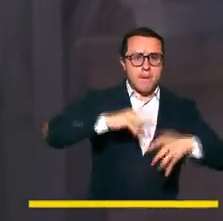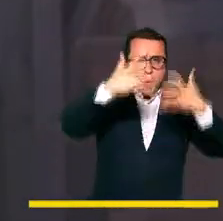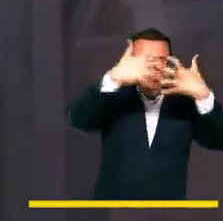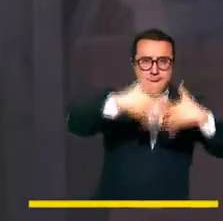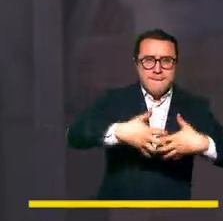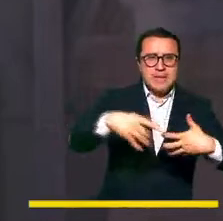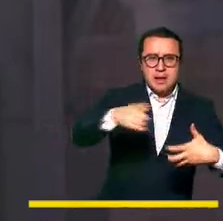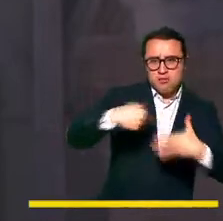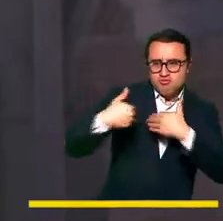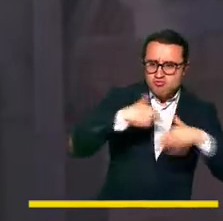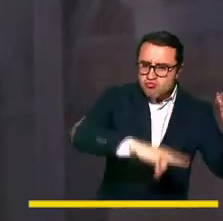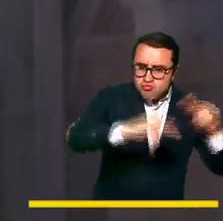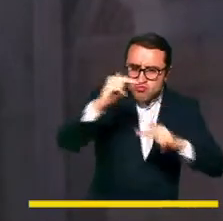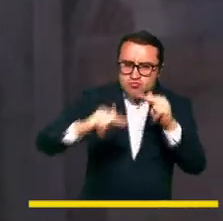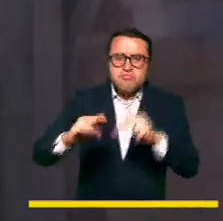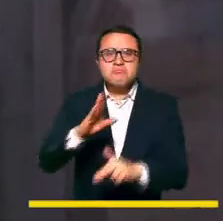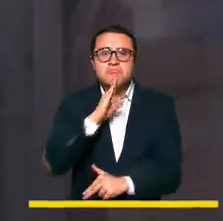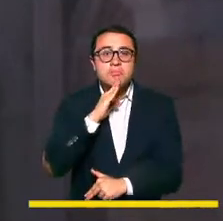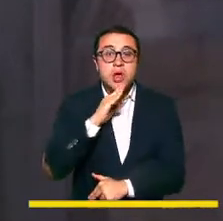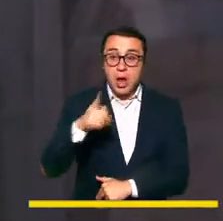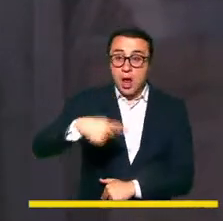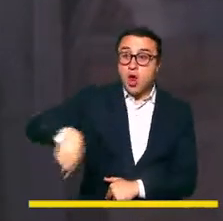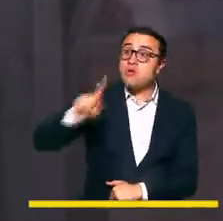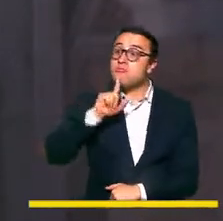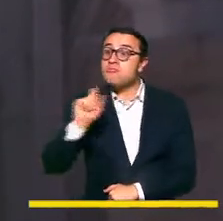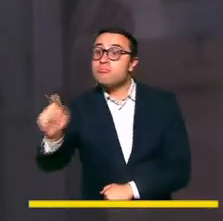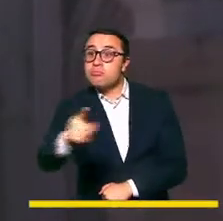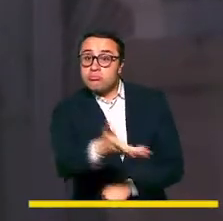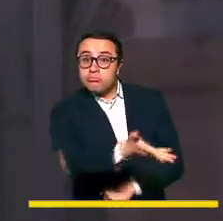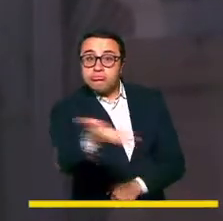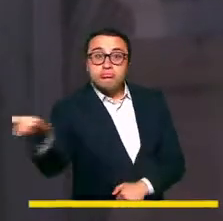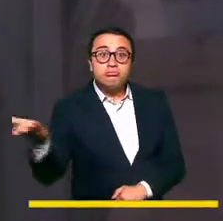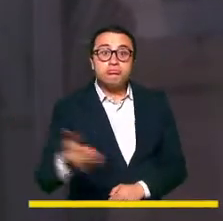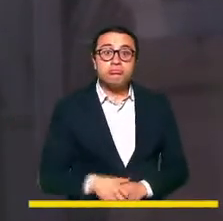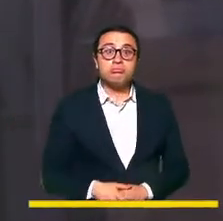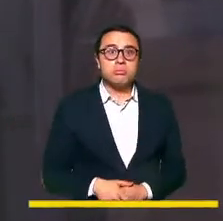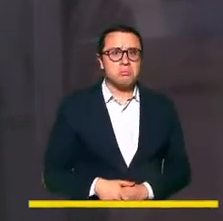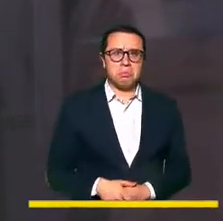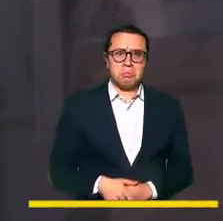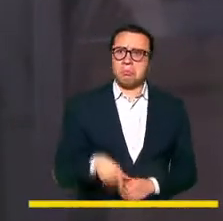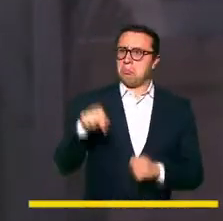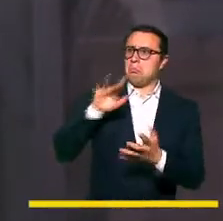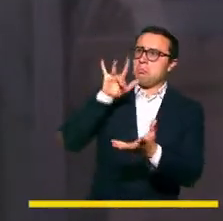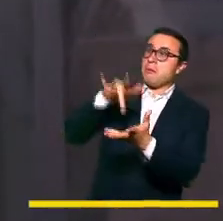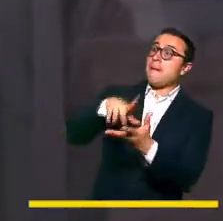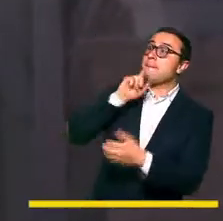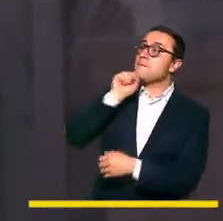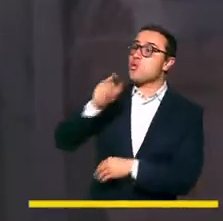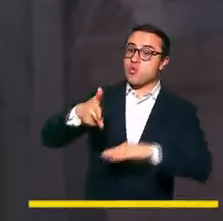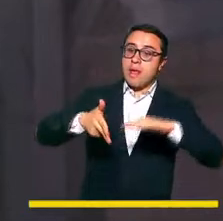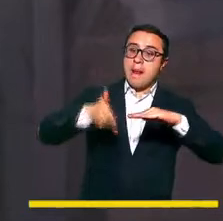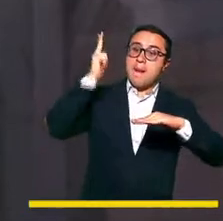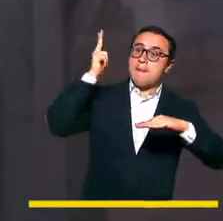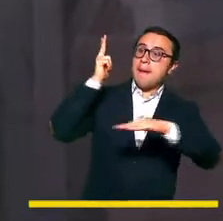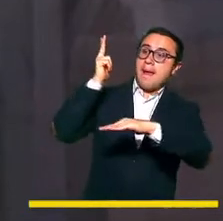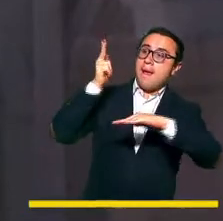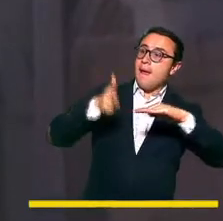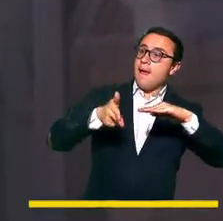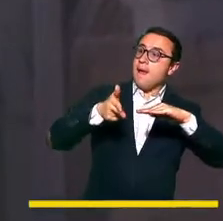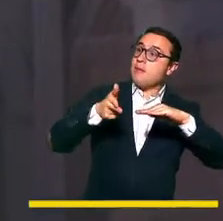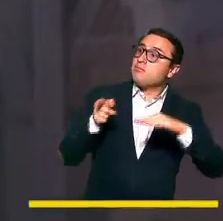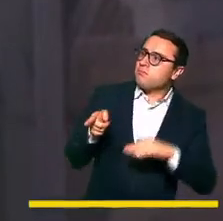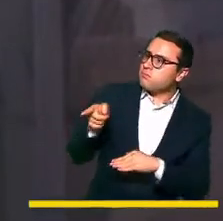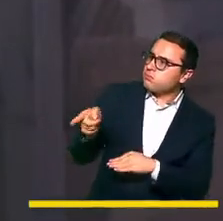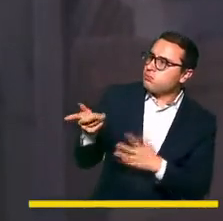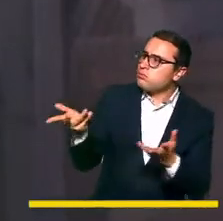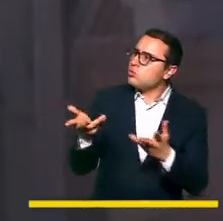Eso nunca nos lo preguntaron. Aquí no vinieron a preguntar si se ponían los peajes o si las rutas iban a